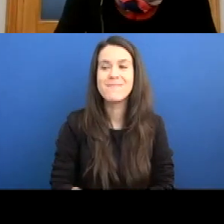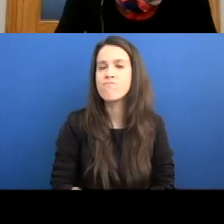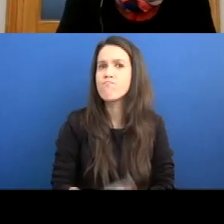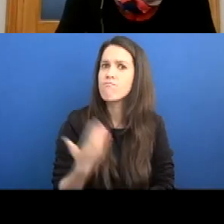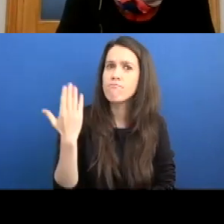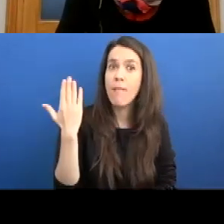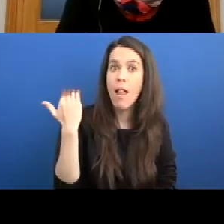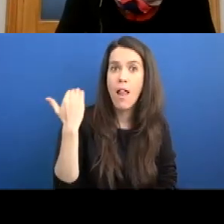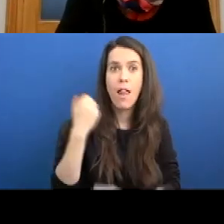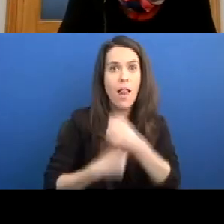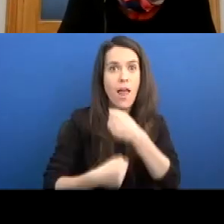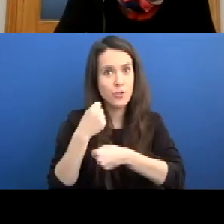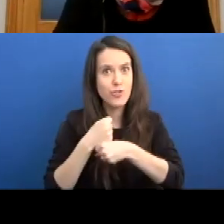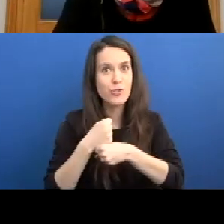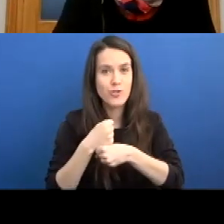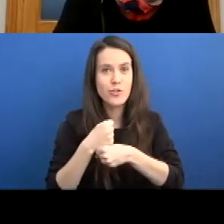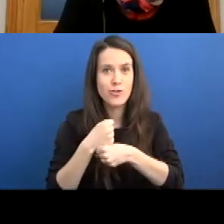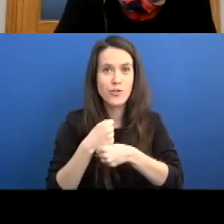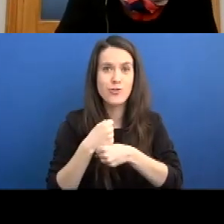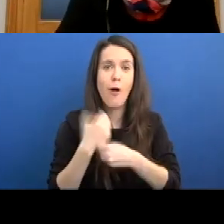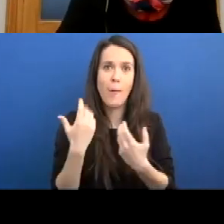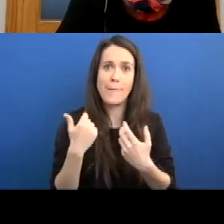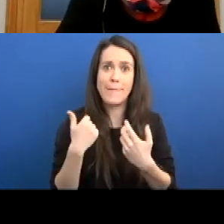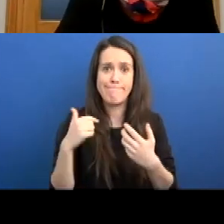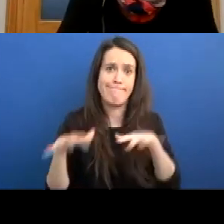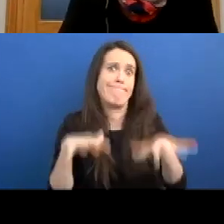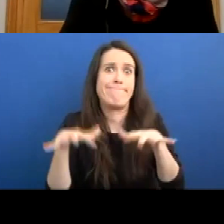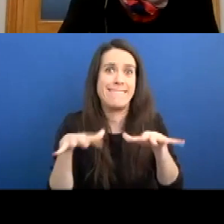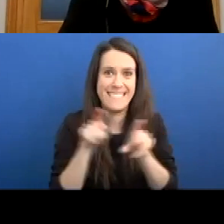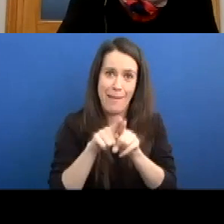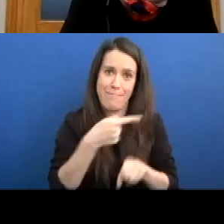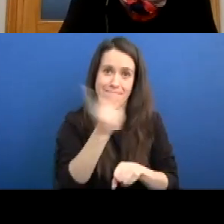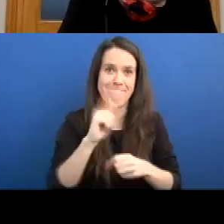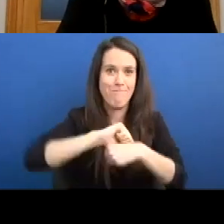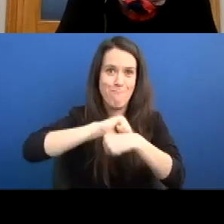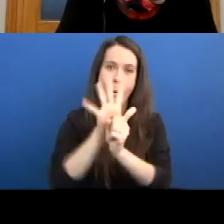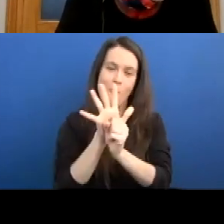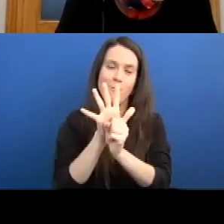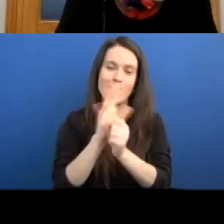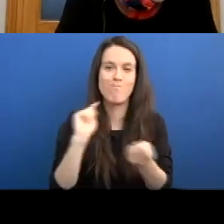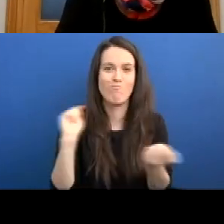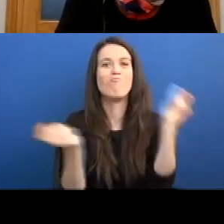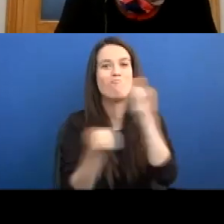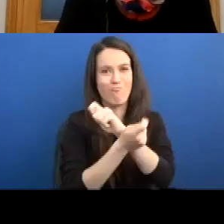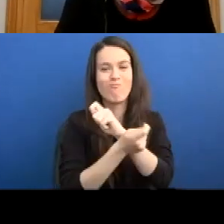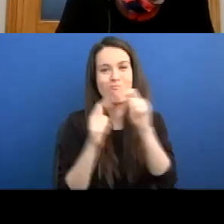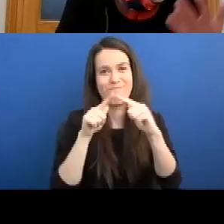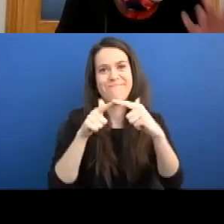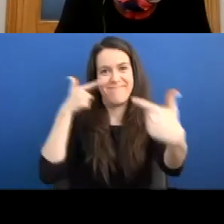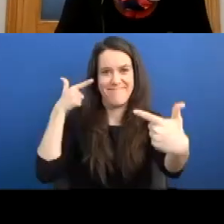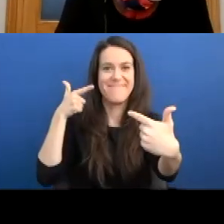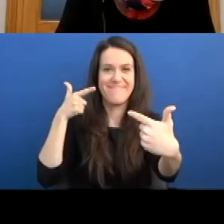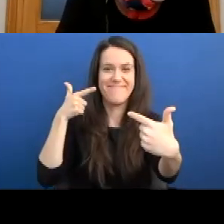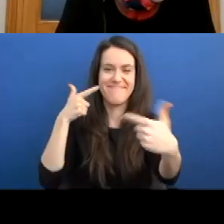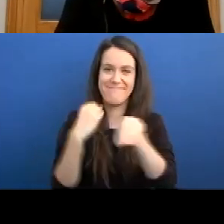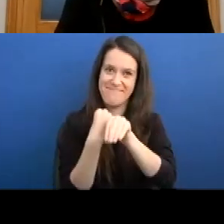Y durante el último año, como todos los demás, hemos tenido que trasladar nuestras actividades a actividades